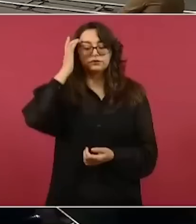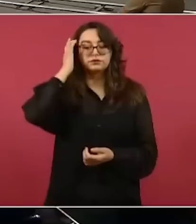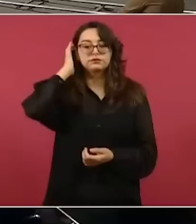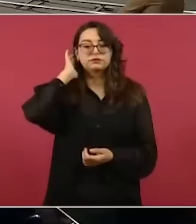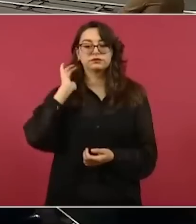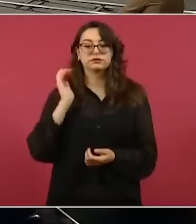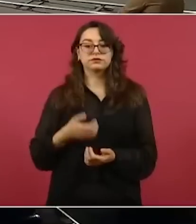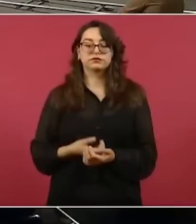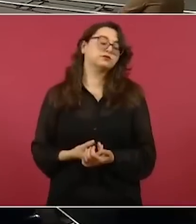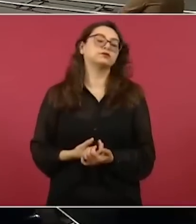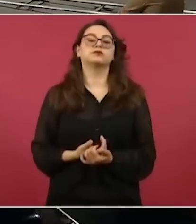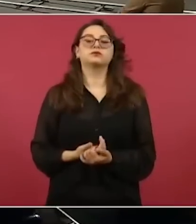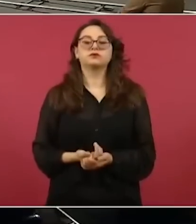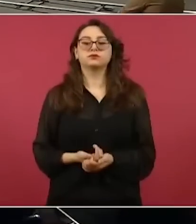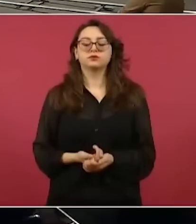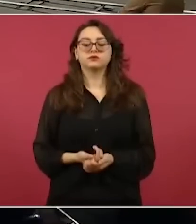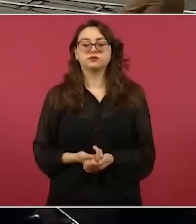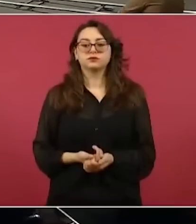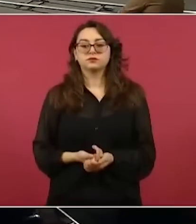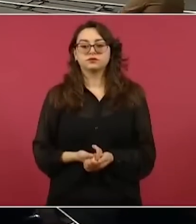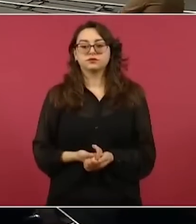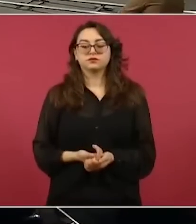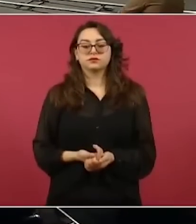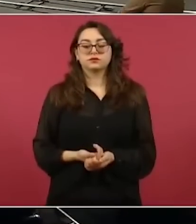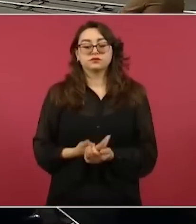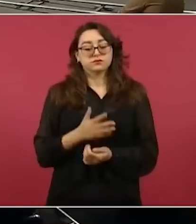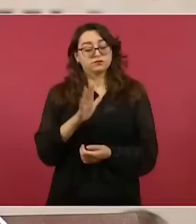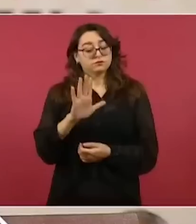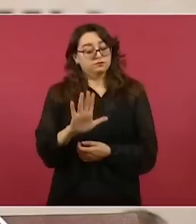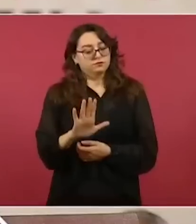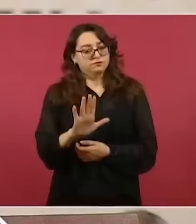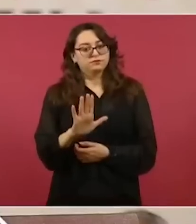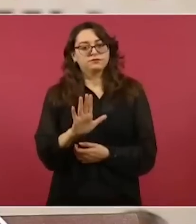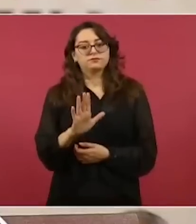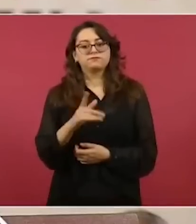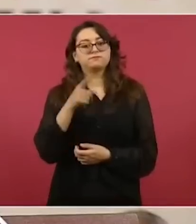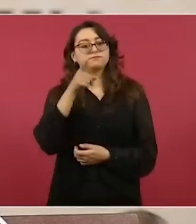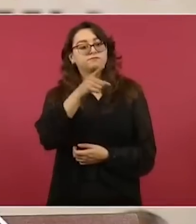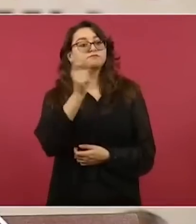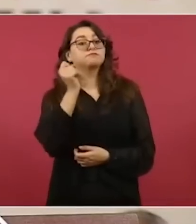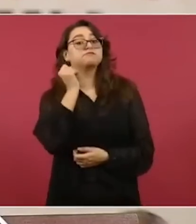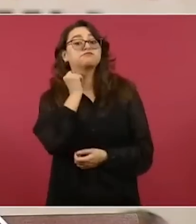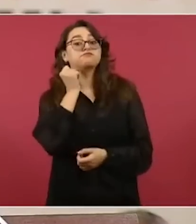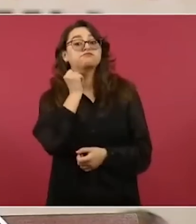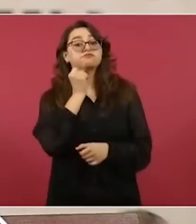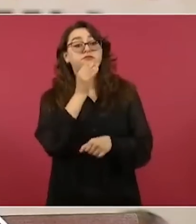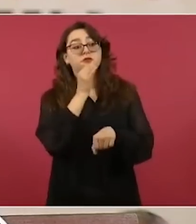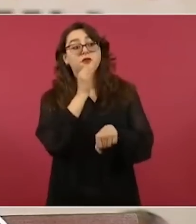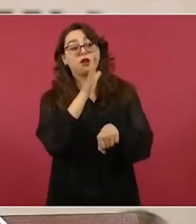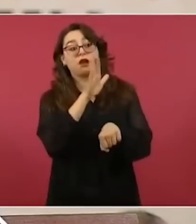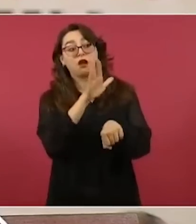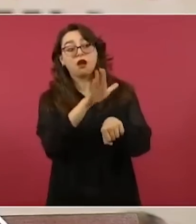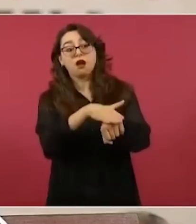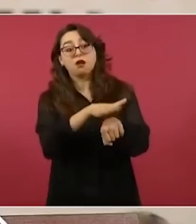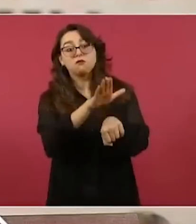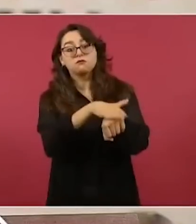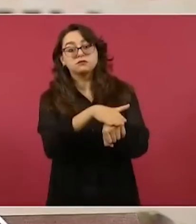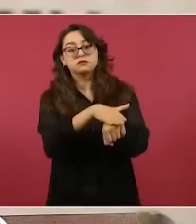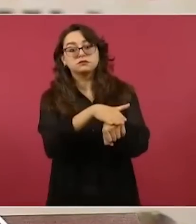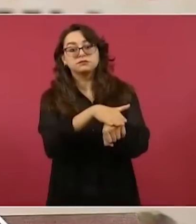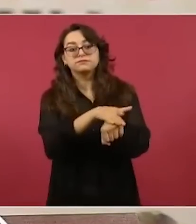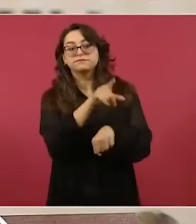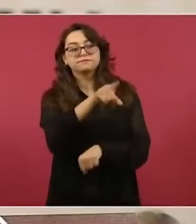Bueno, déjeme decirles lo siguiente. Bueno, en primer lugar, decirle al senador Kennedy que es un